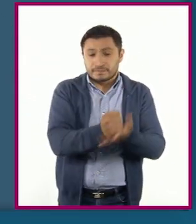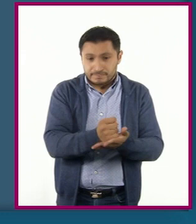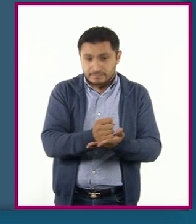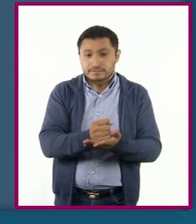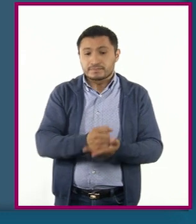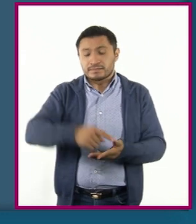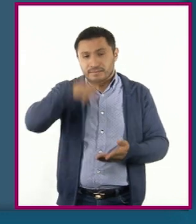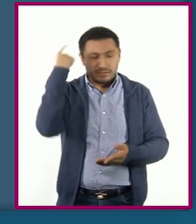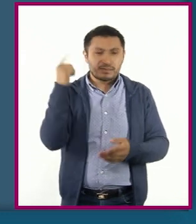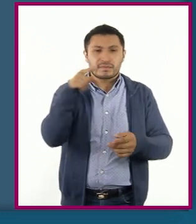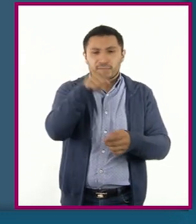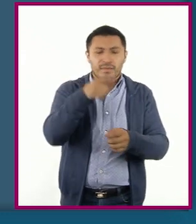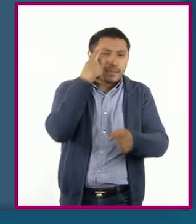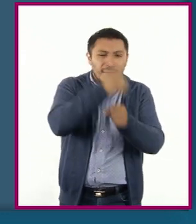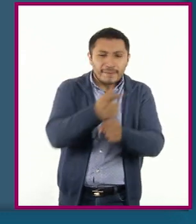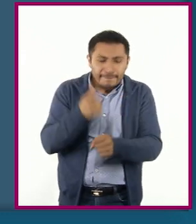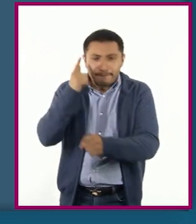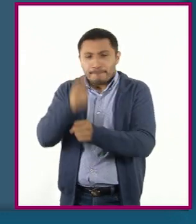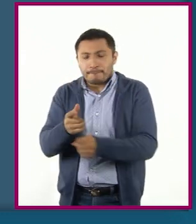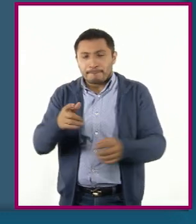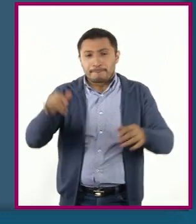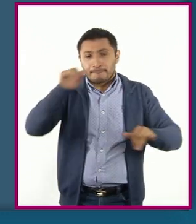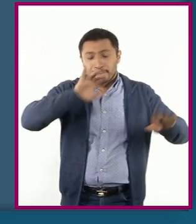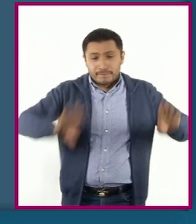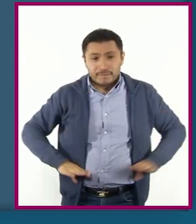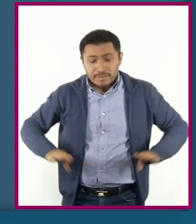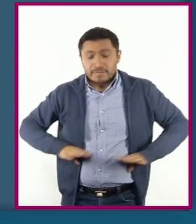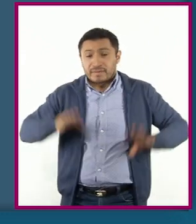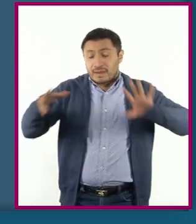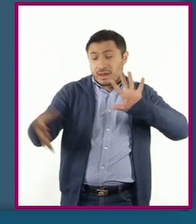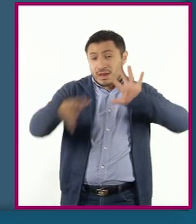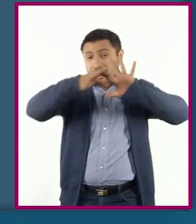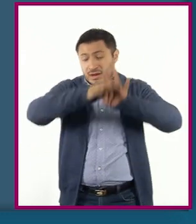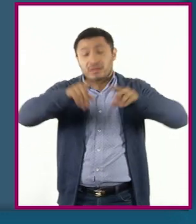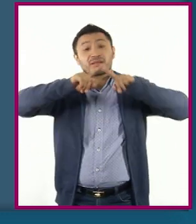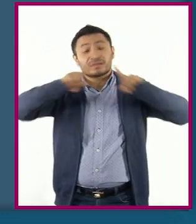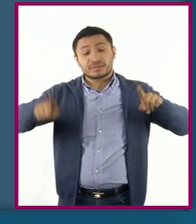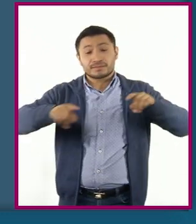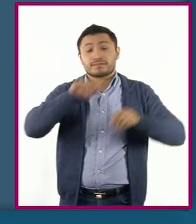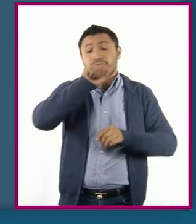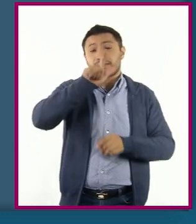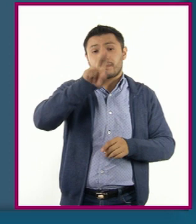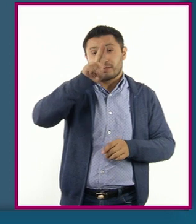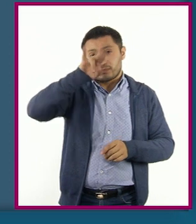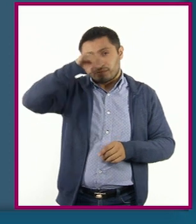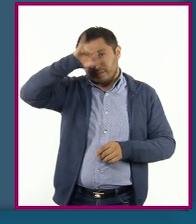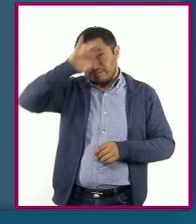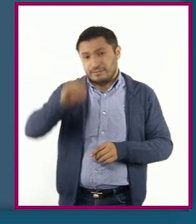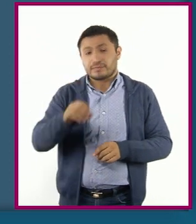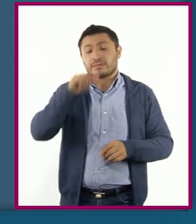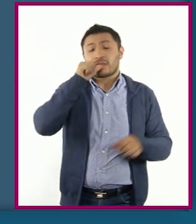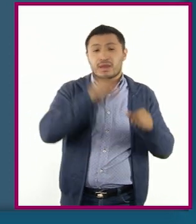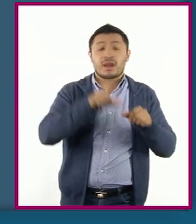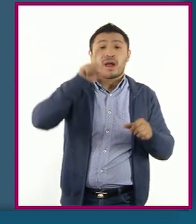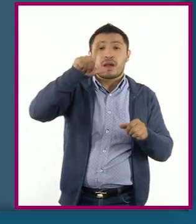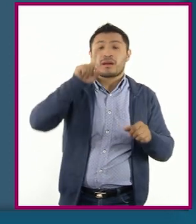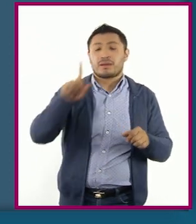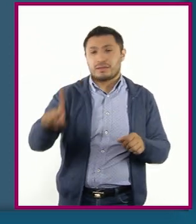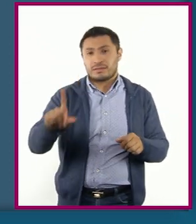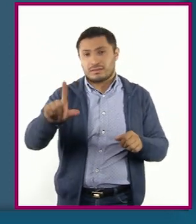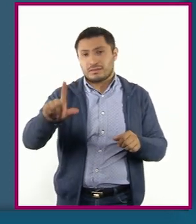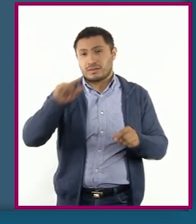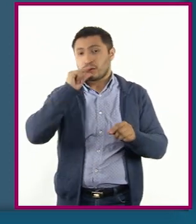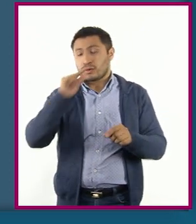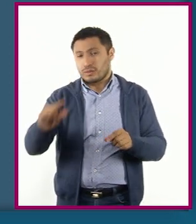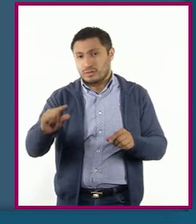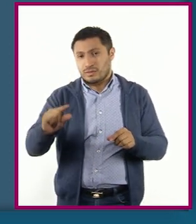para identificarlos. Era habitual que cada alquimista tuviera su propia simbología. Lavoisier fue